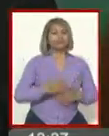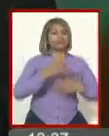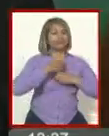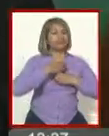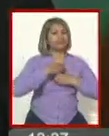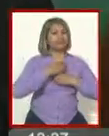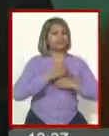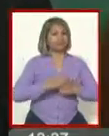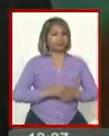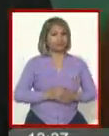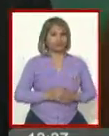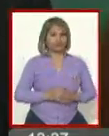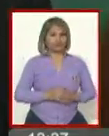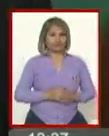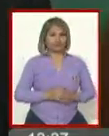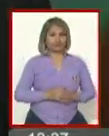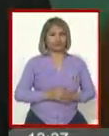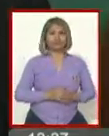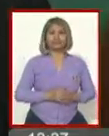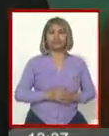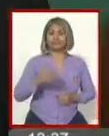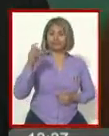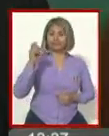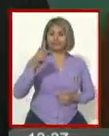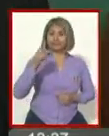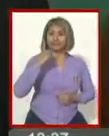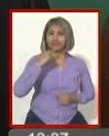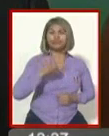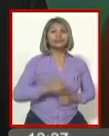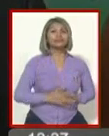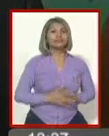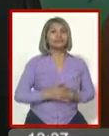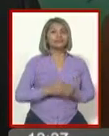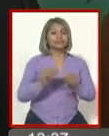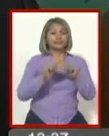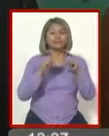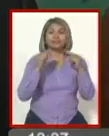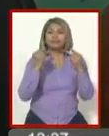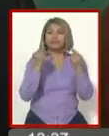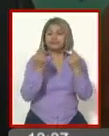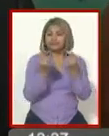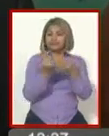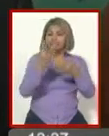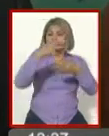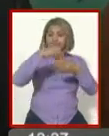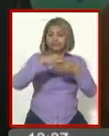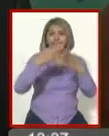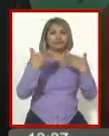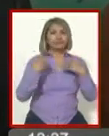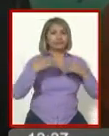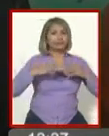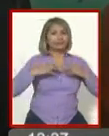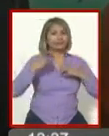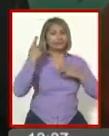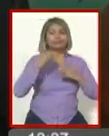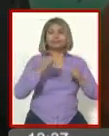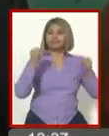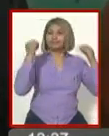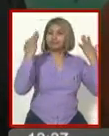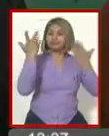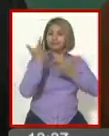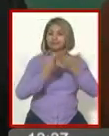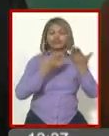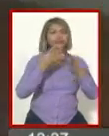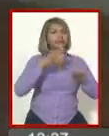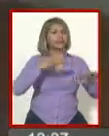reclamar las necesidades que tenemos en el sector y tenemos también la capacidad de aplaudir lo